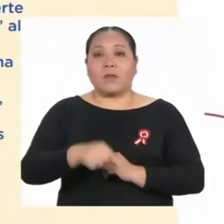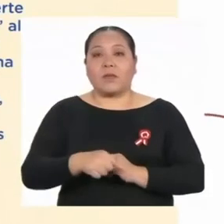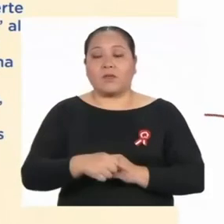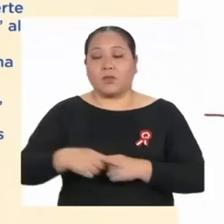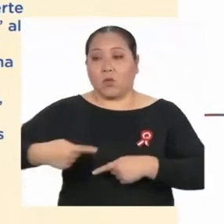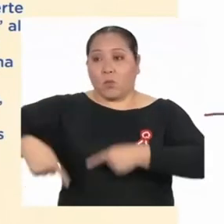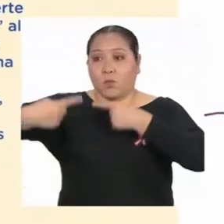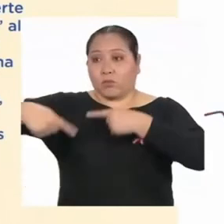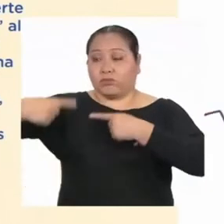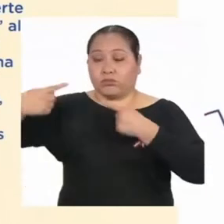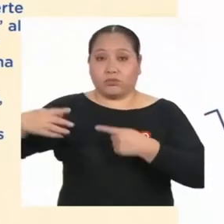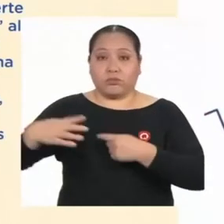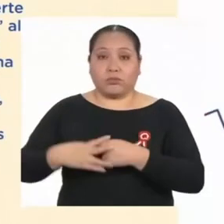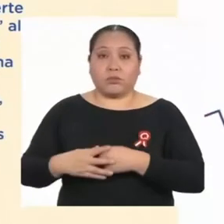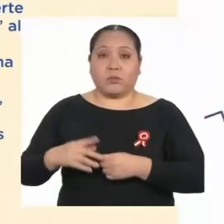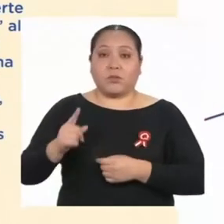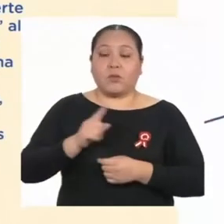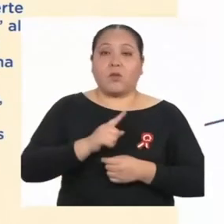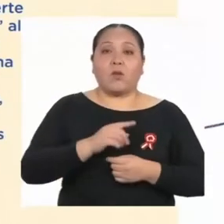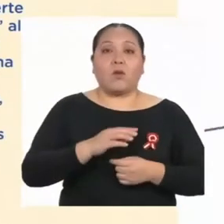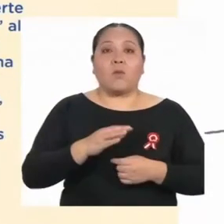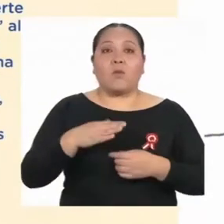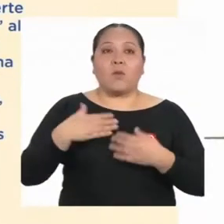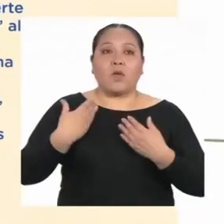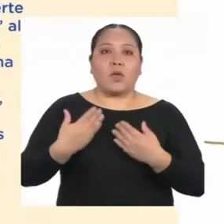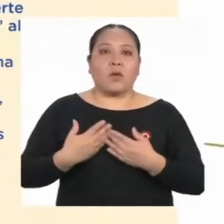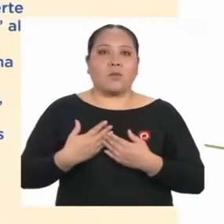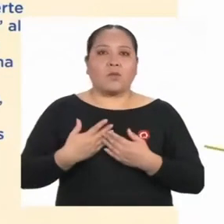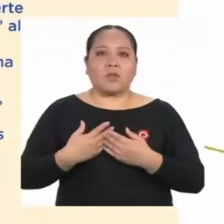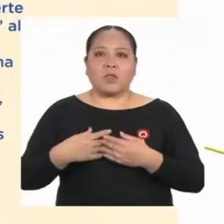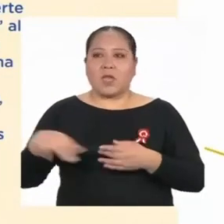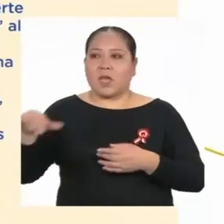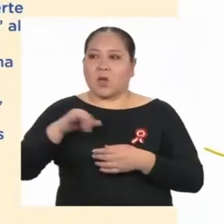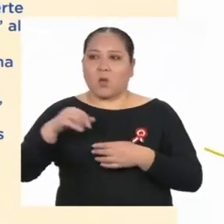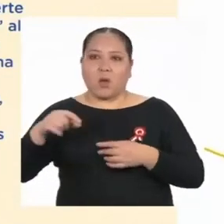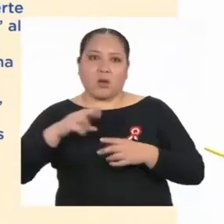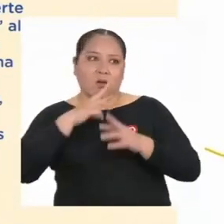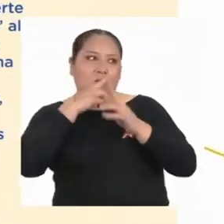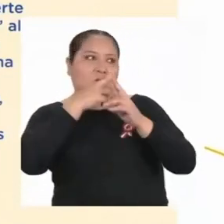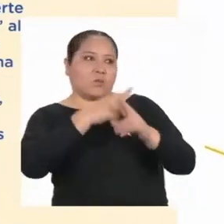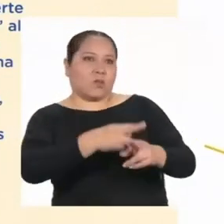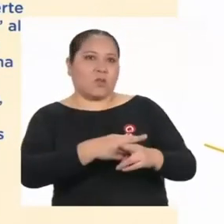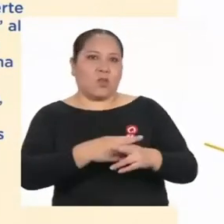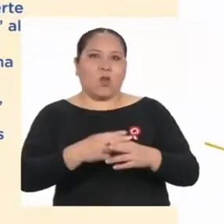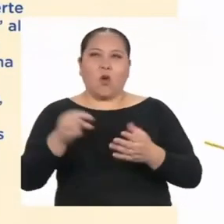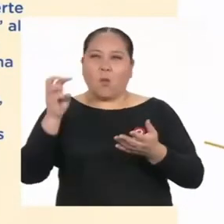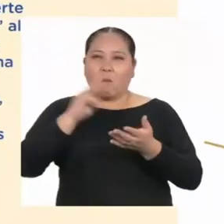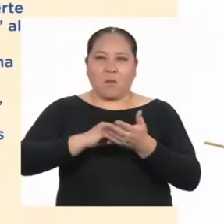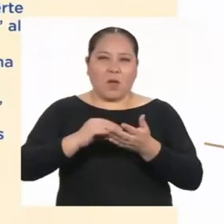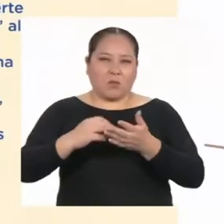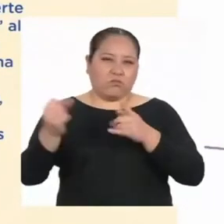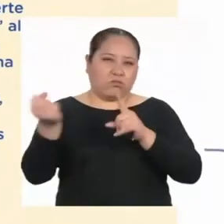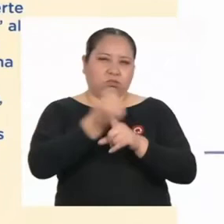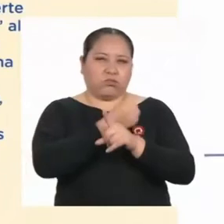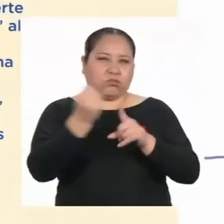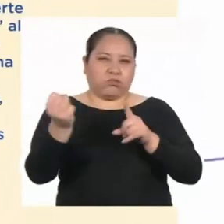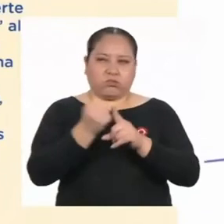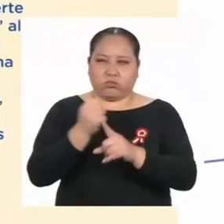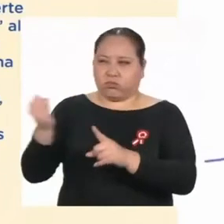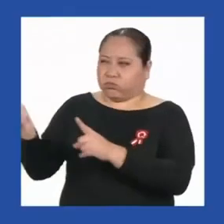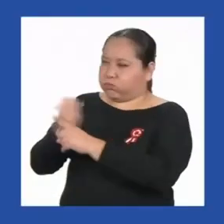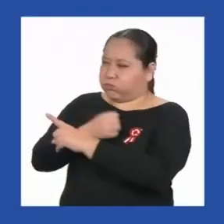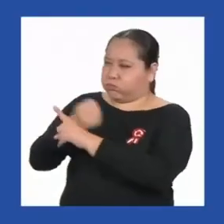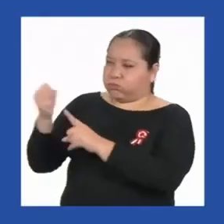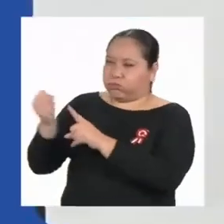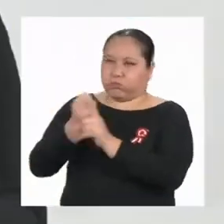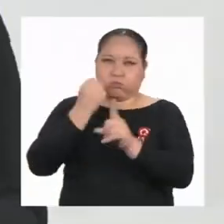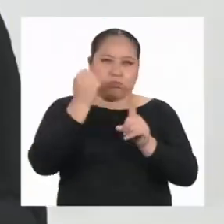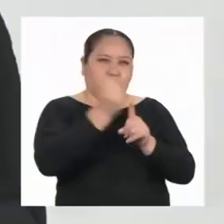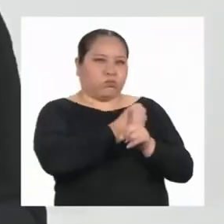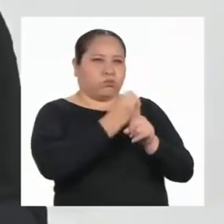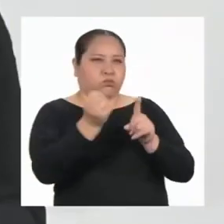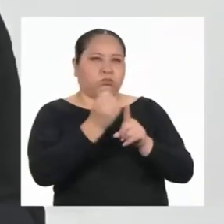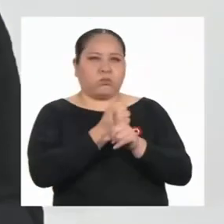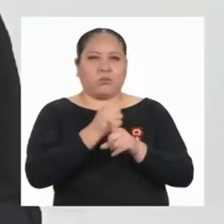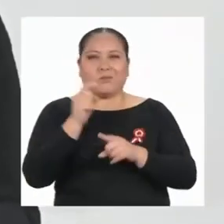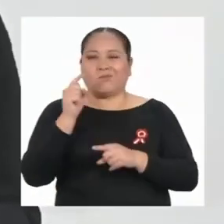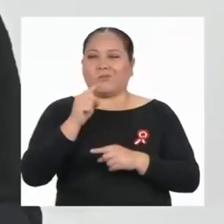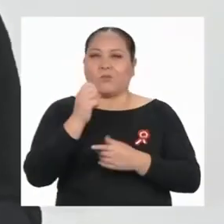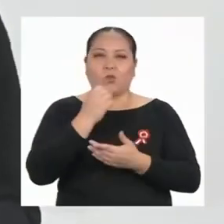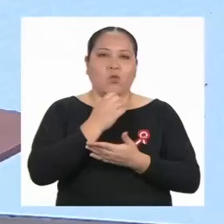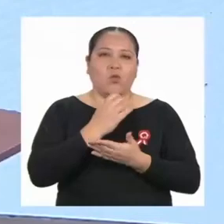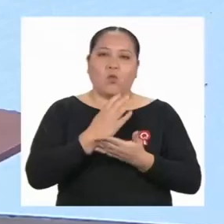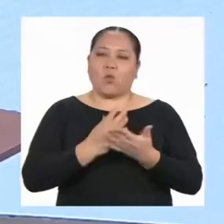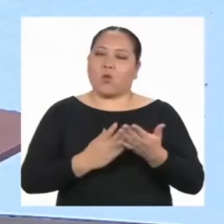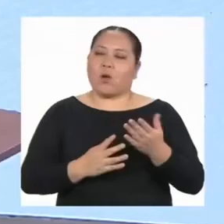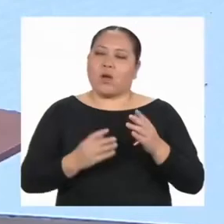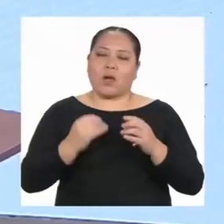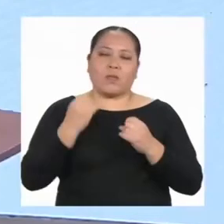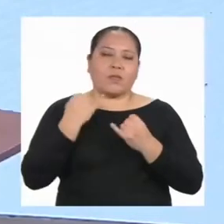recibida, no podemos sino responder con la misma intensidad o con mayor nivel de violencia, la de nunca acabar. Muy duro,